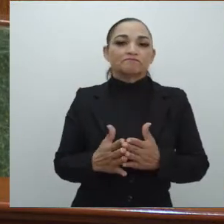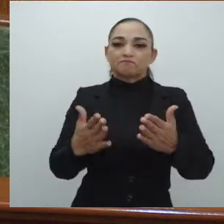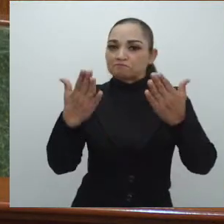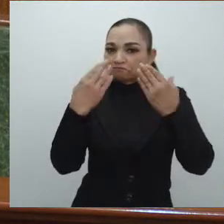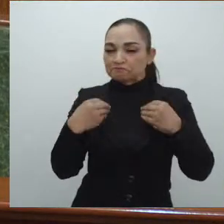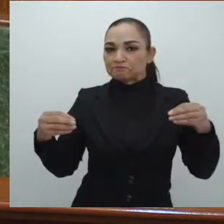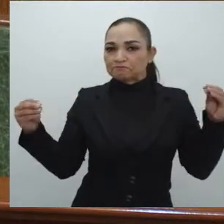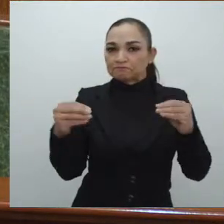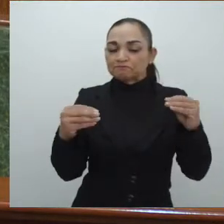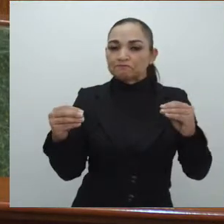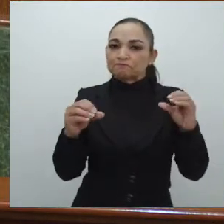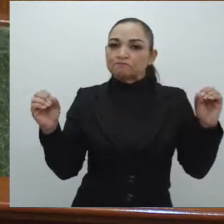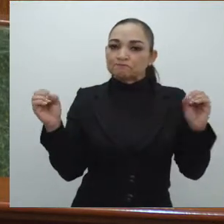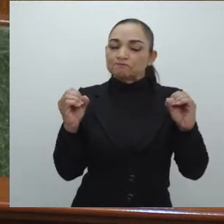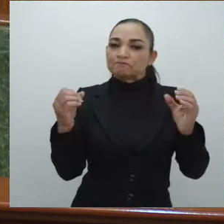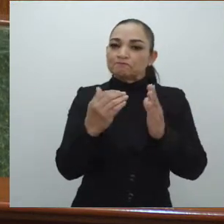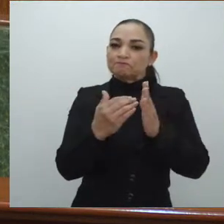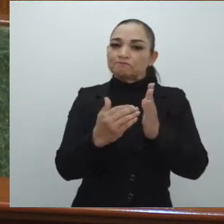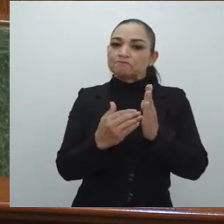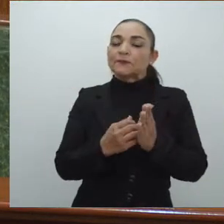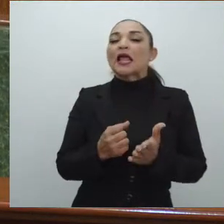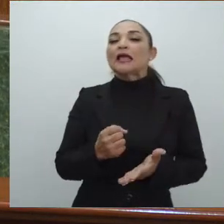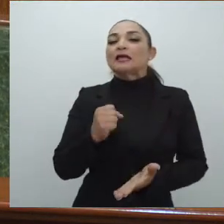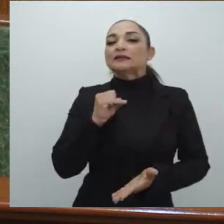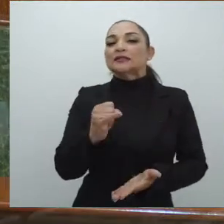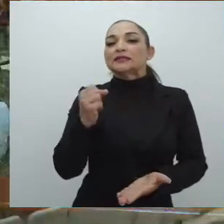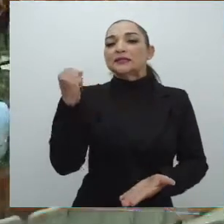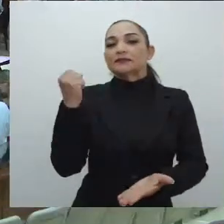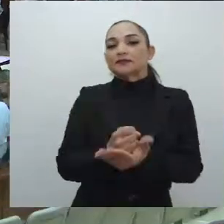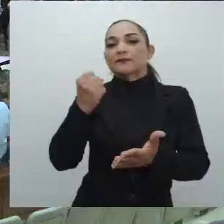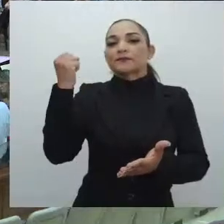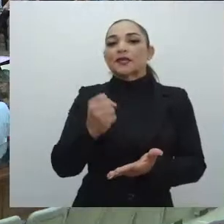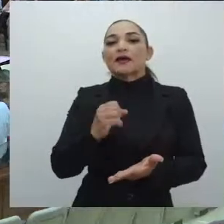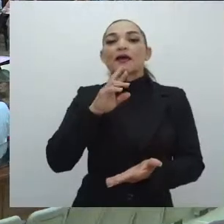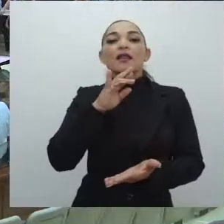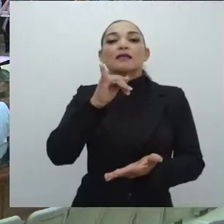el dictamen. Expídase el decreto correspondiente.